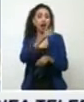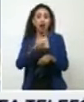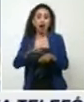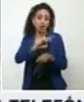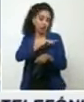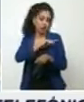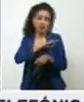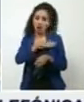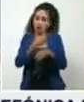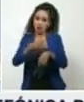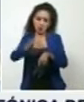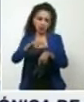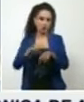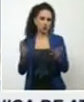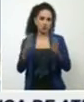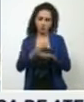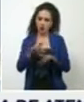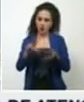Hay que decir que